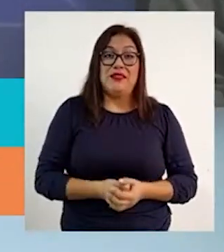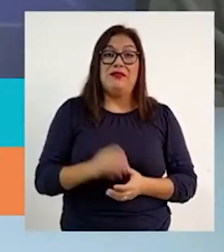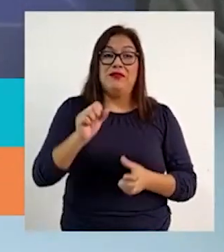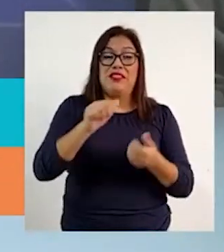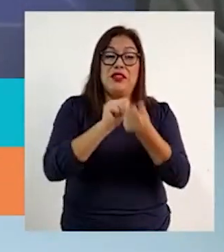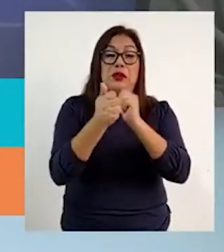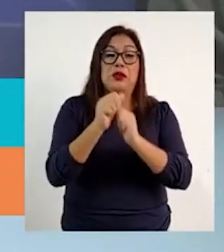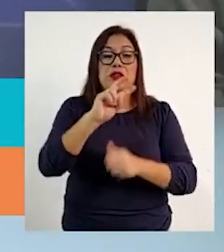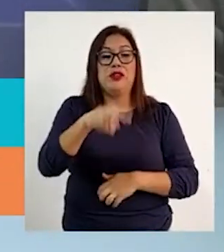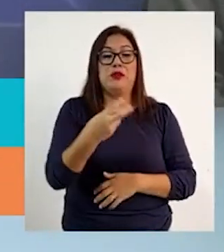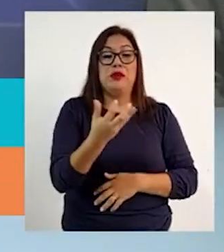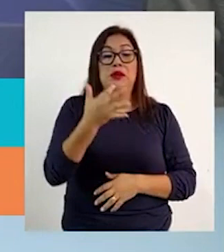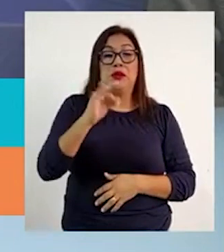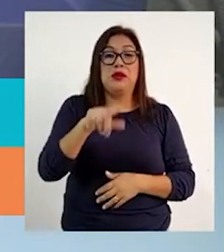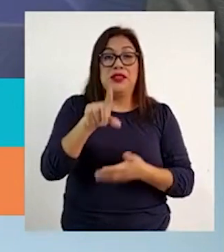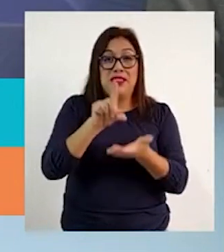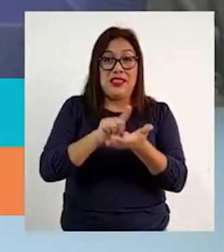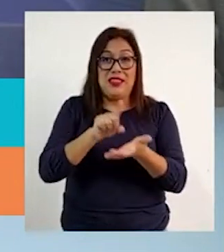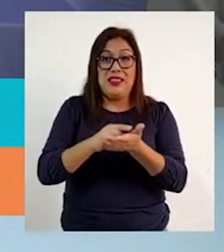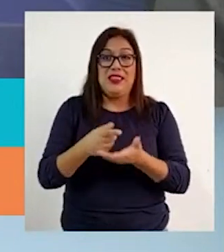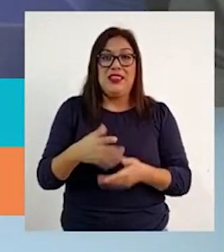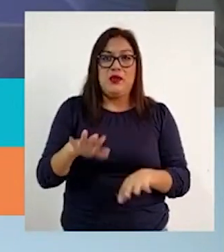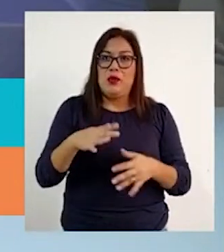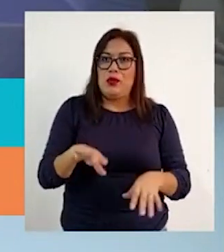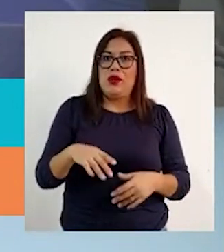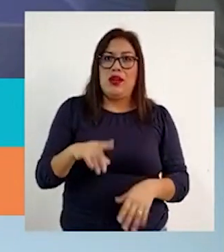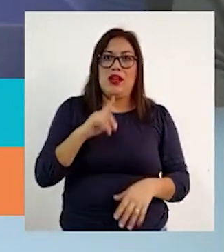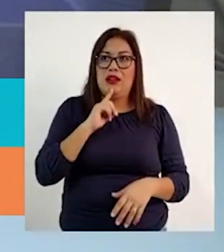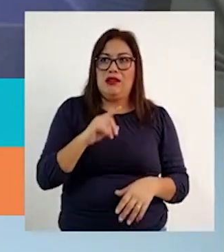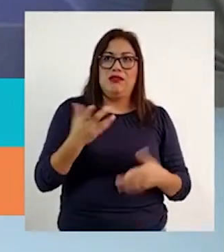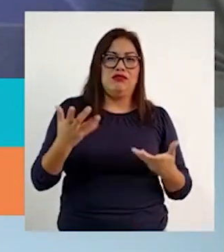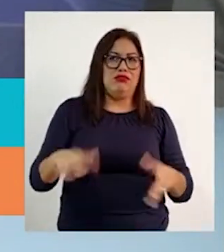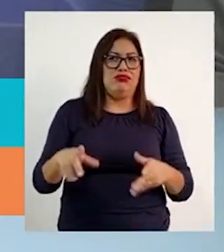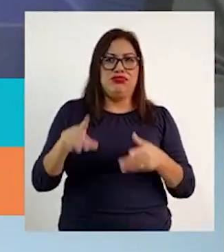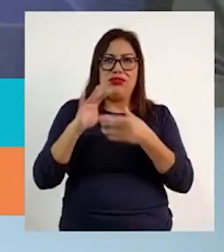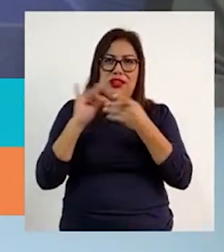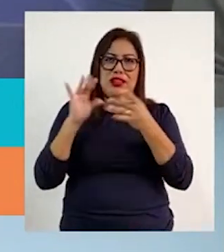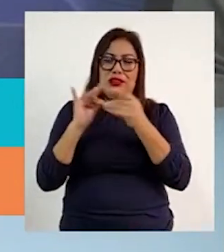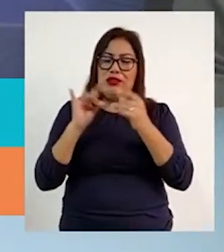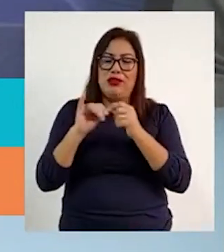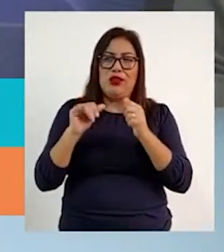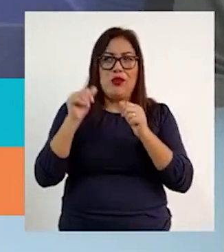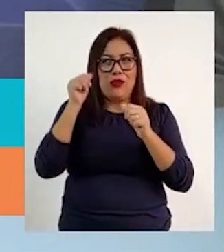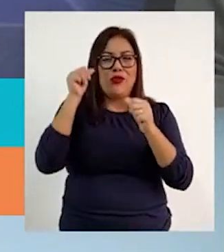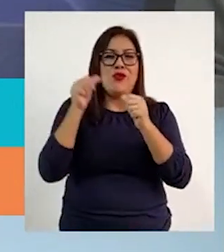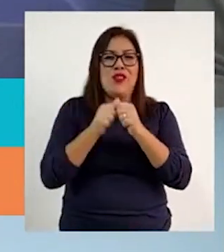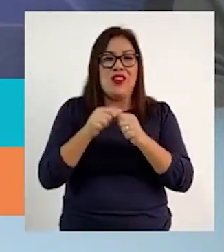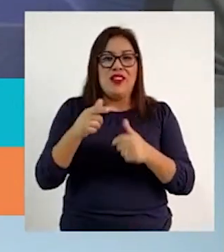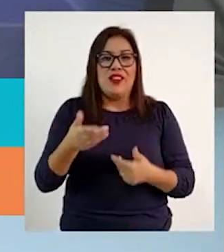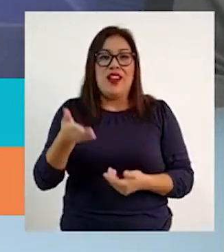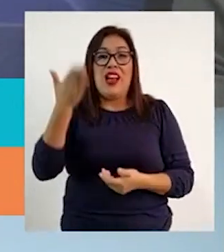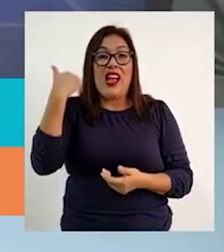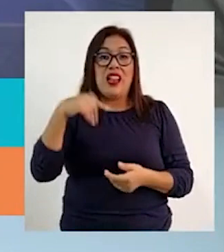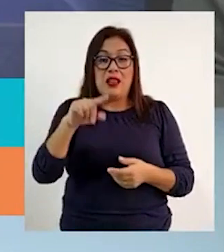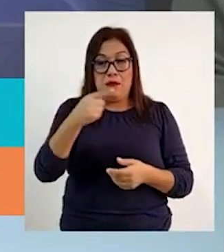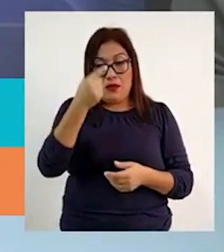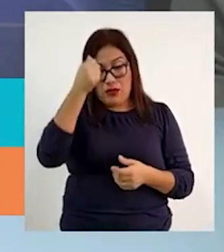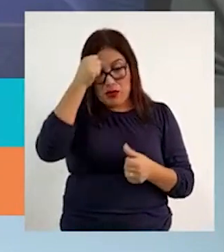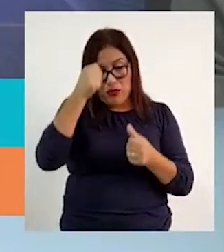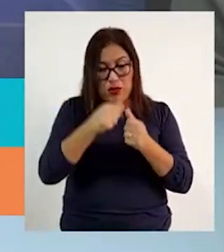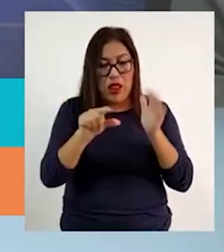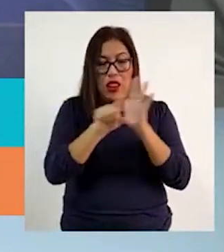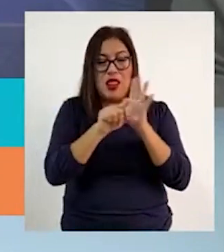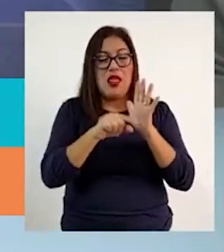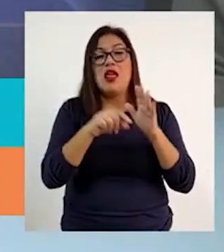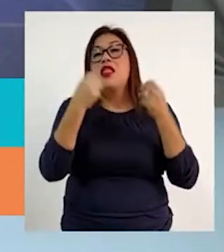marcaron un antes y un después. Un hito, ¿verdad? Realmente, porque primero que no existíamos en la ley del deporte. Al